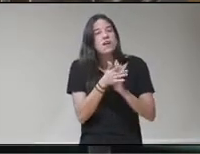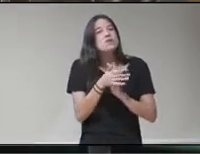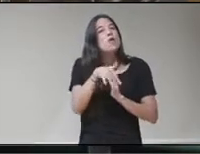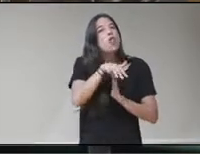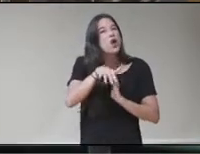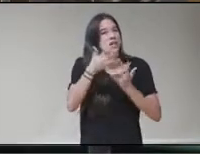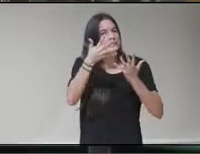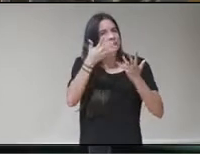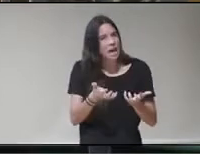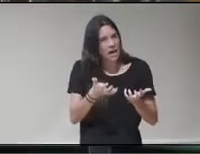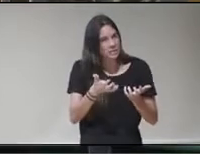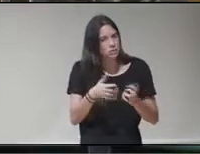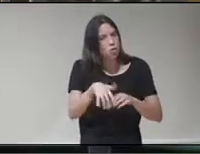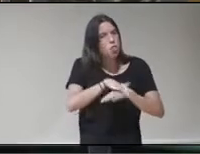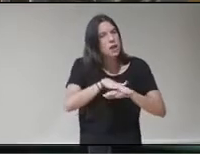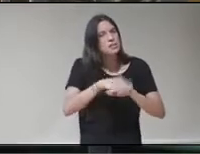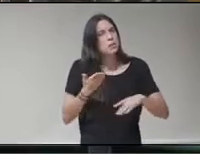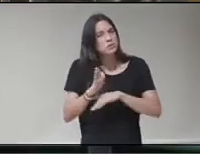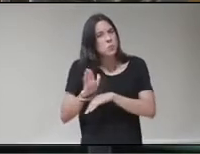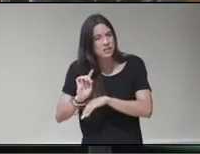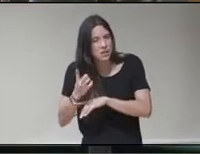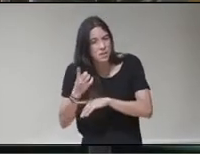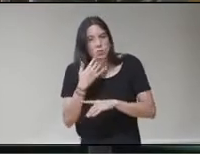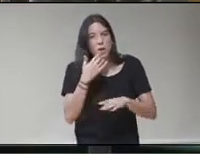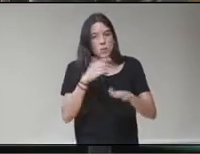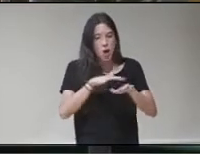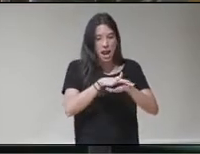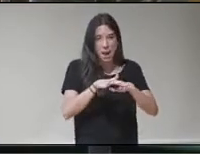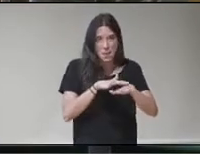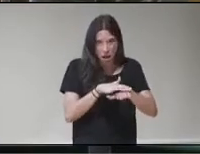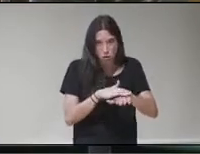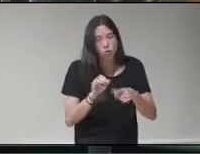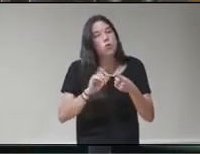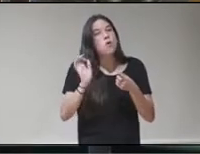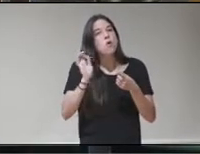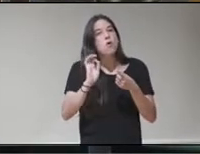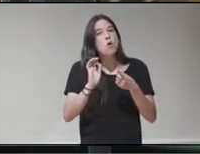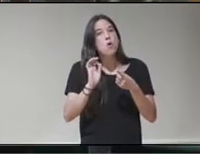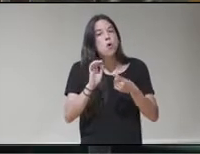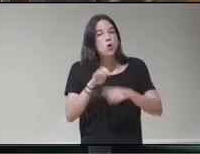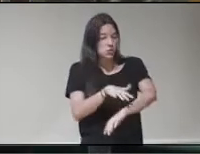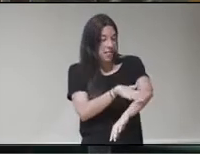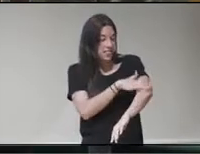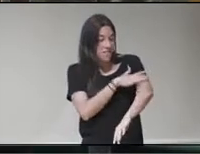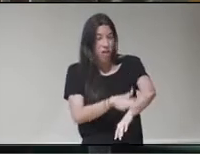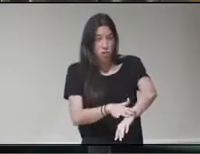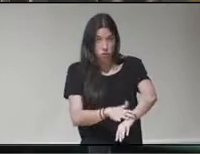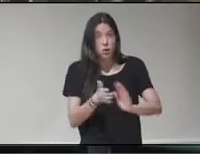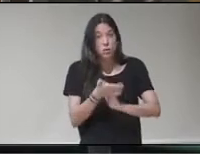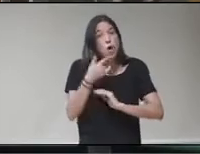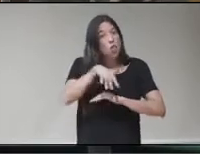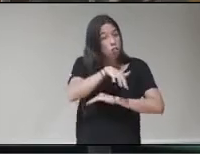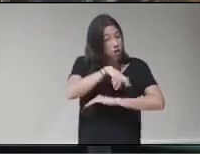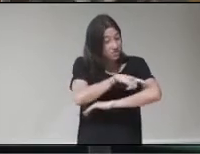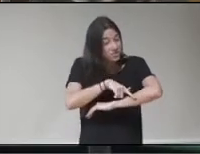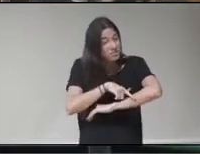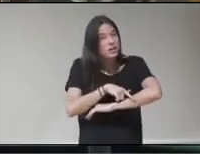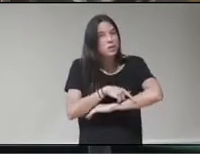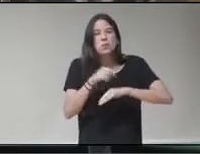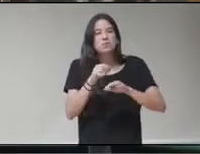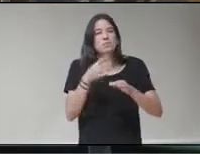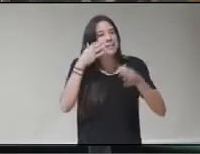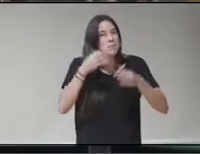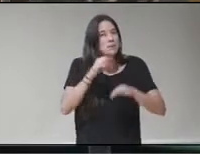más secas, más expuestas, como puede ser el dorso de la mano, la parte de arriba de los antebrazos. Todas esas zonas están muy